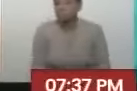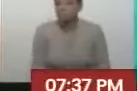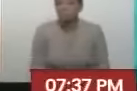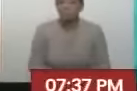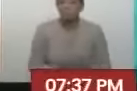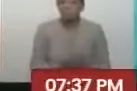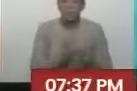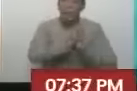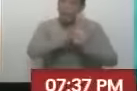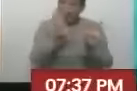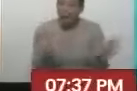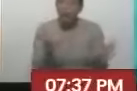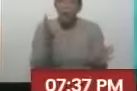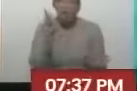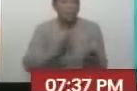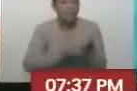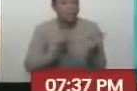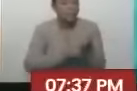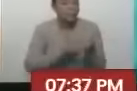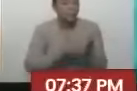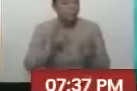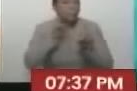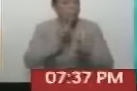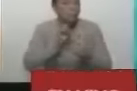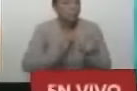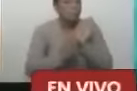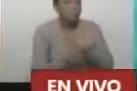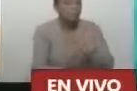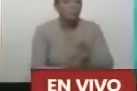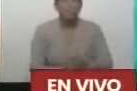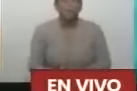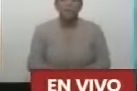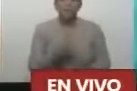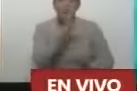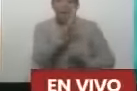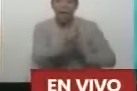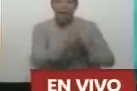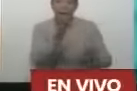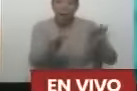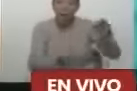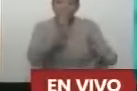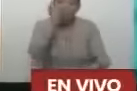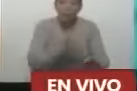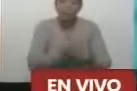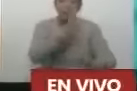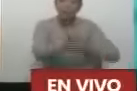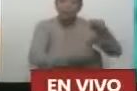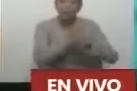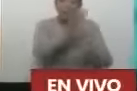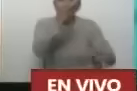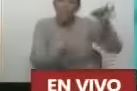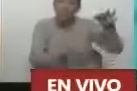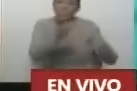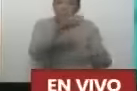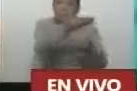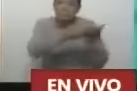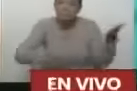develado en este momento intenta la llamada Corte Internacional de justicia cometer un